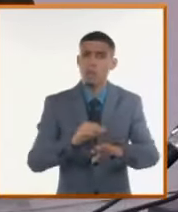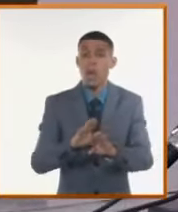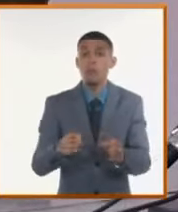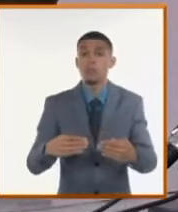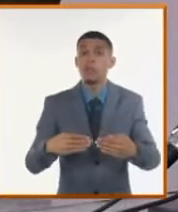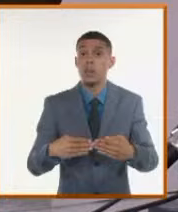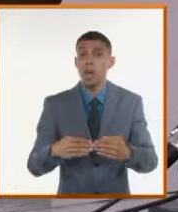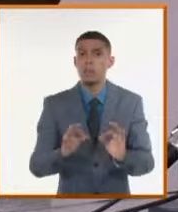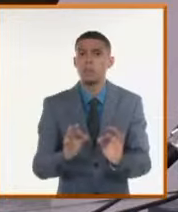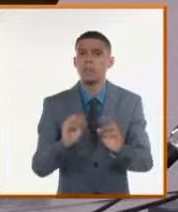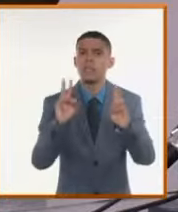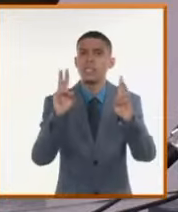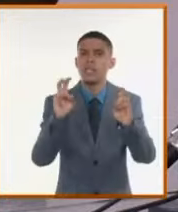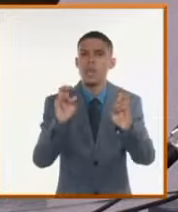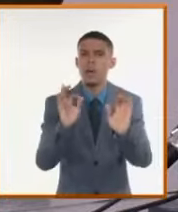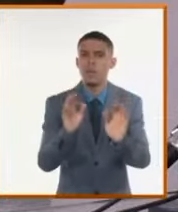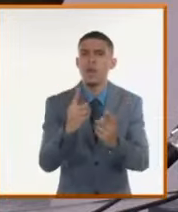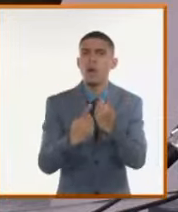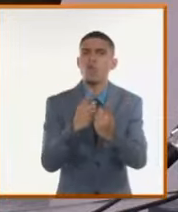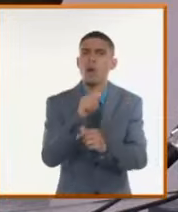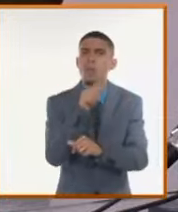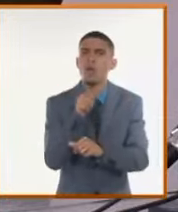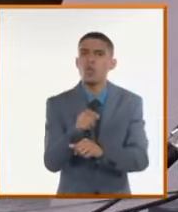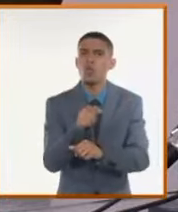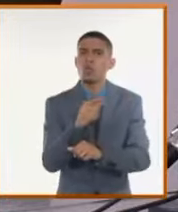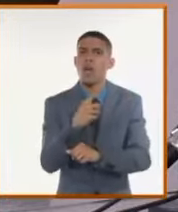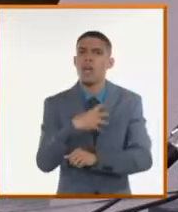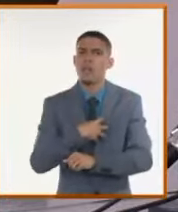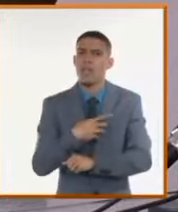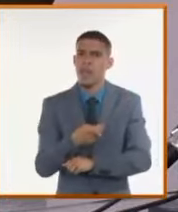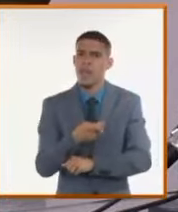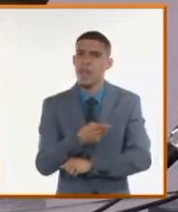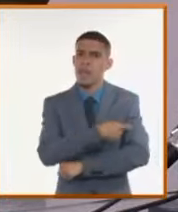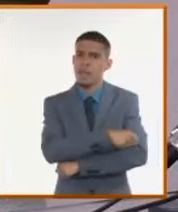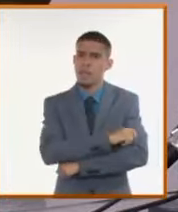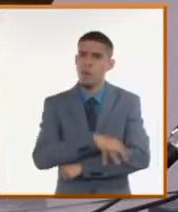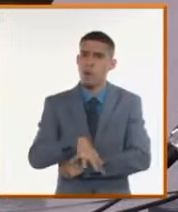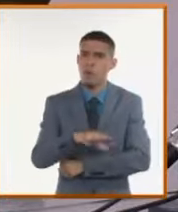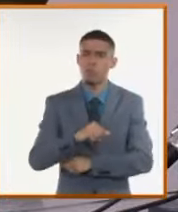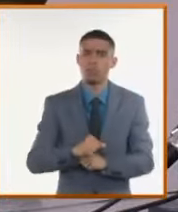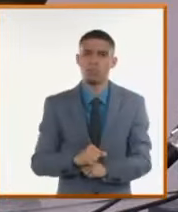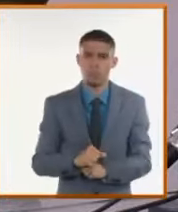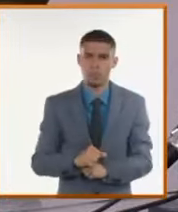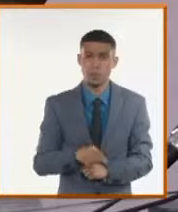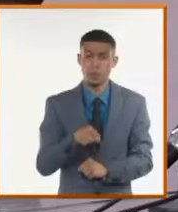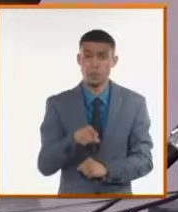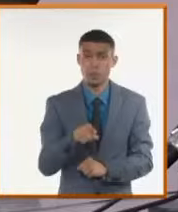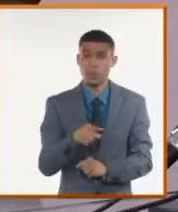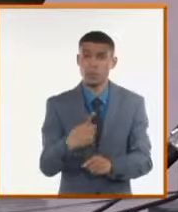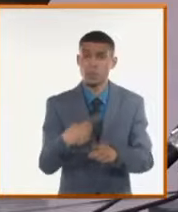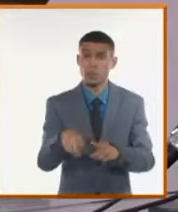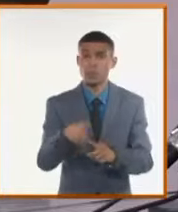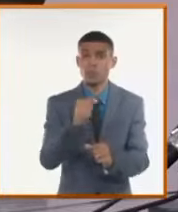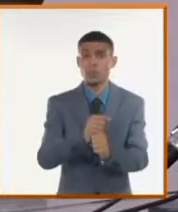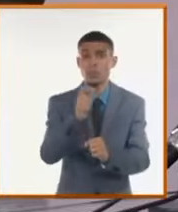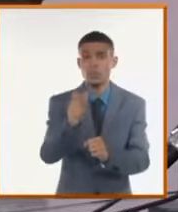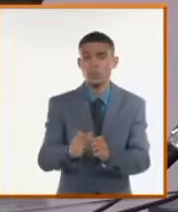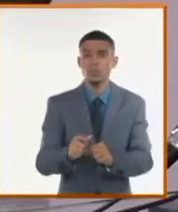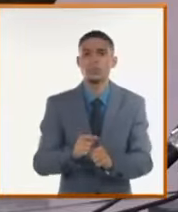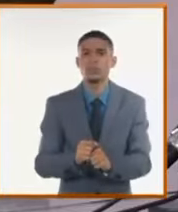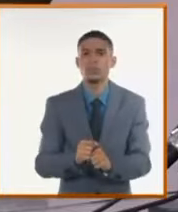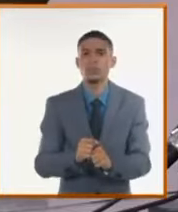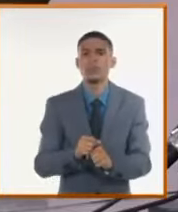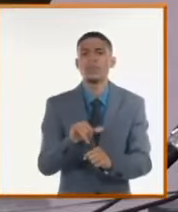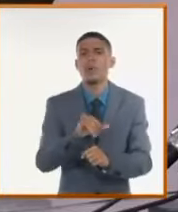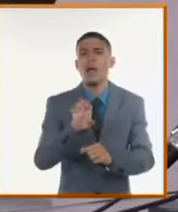entonces con algunas de las preguntas que que nos quedaban eh Bueno voy a este compañero de la mi primim tiene